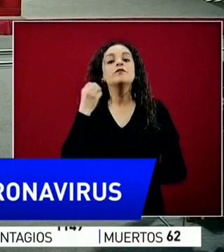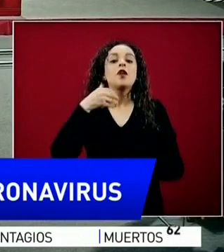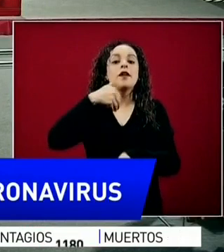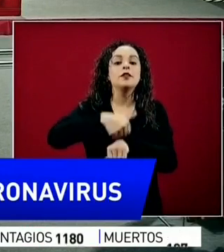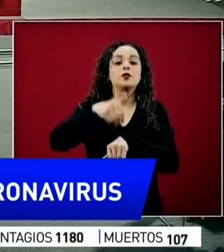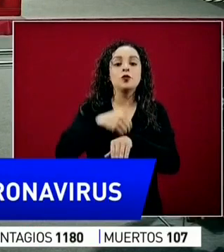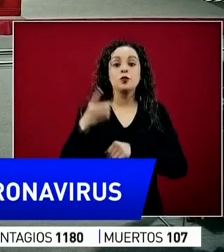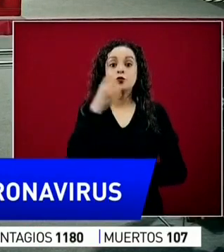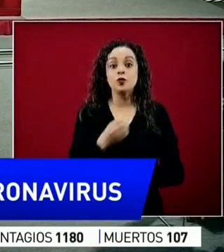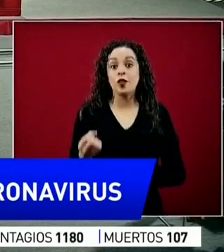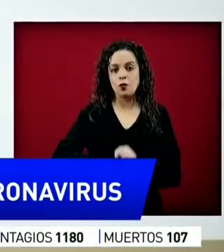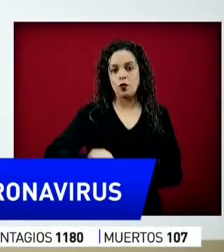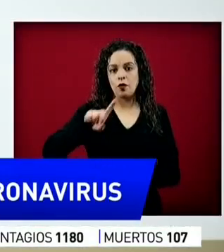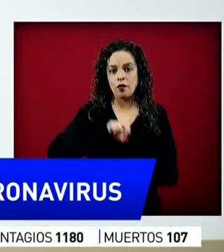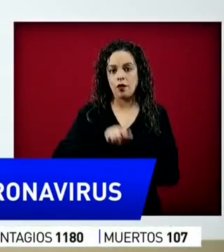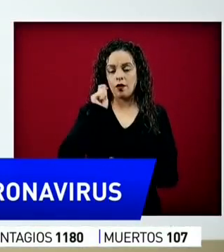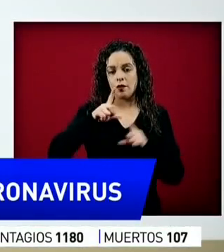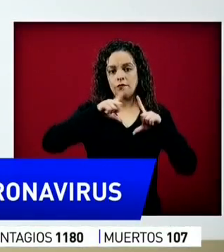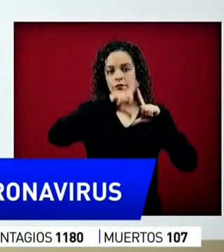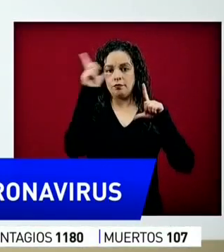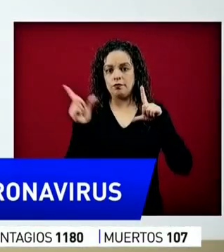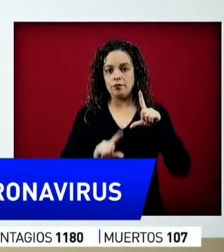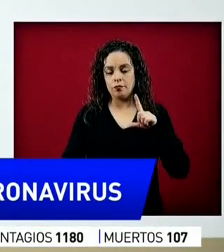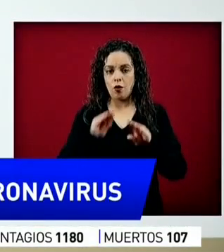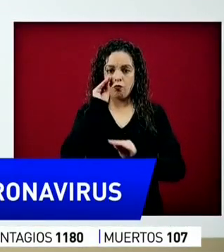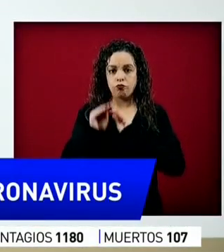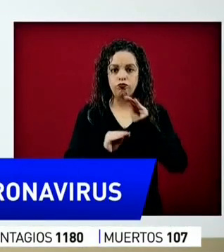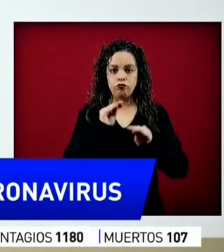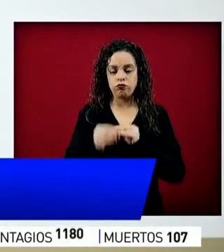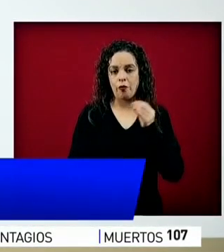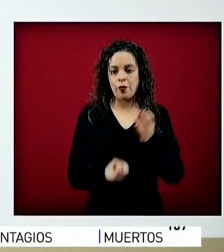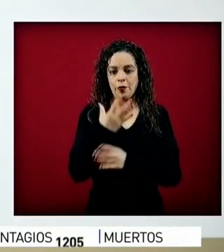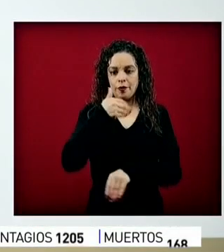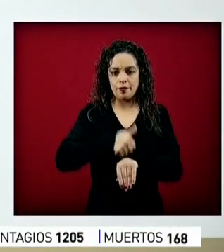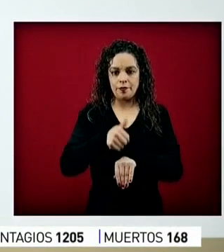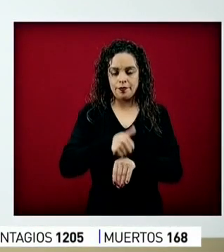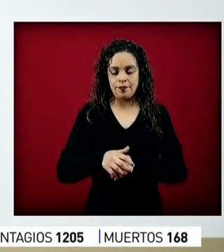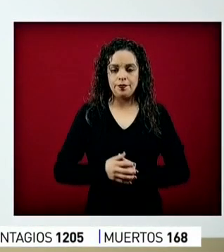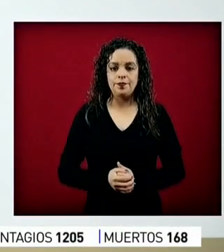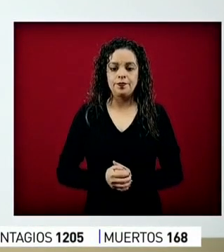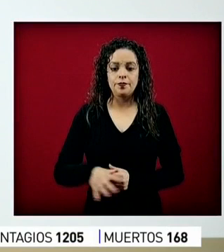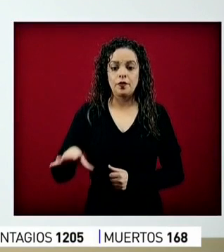de 124.300 casos acumulados. En donde tenemos